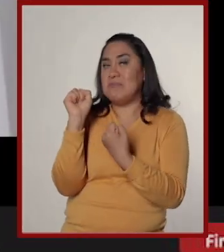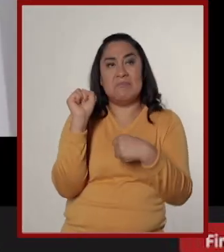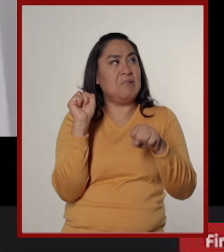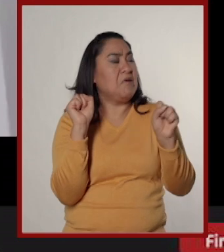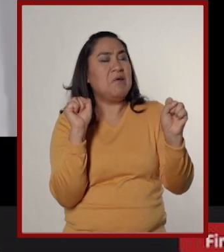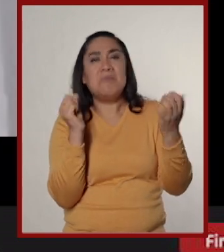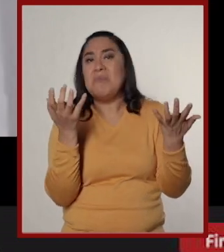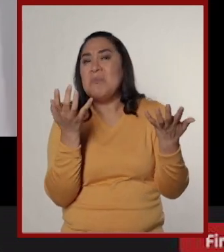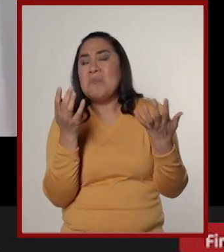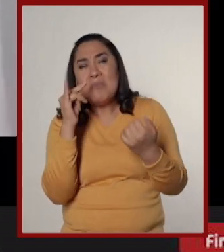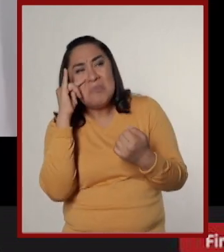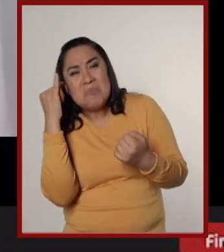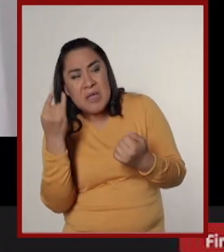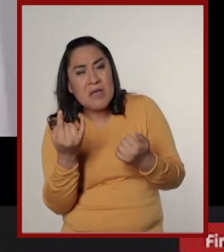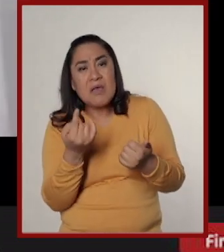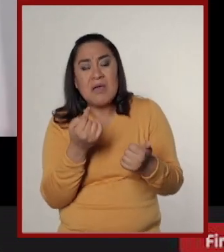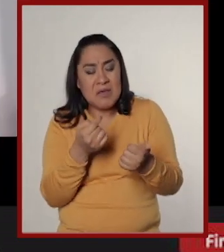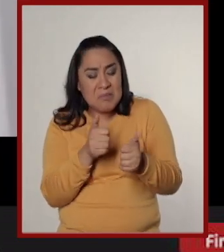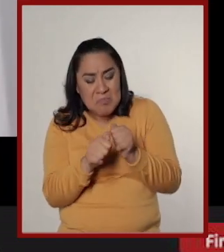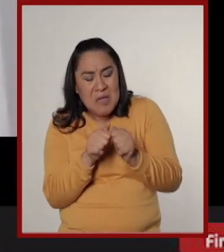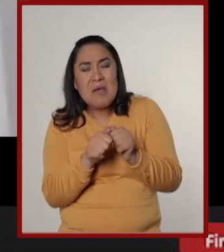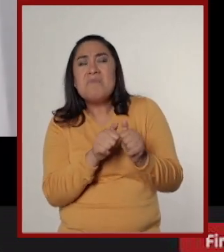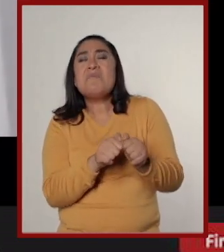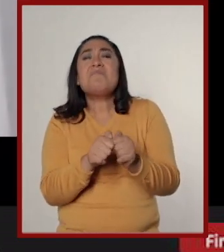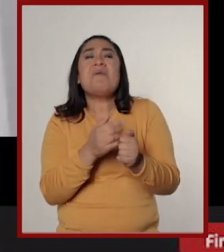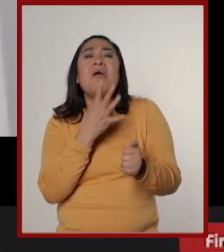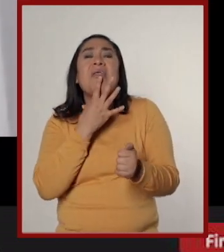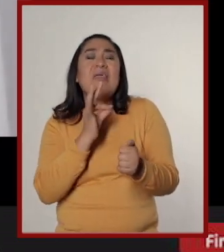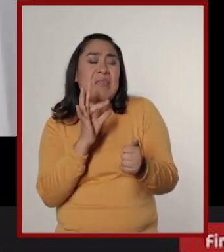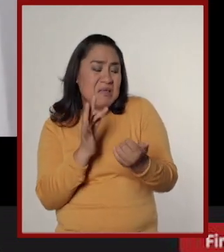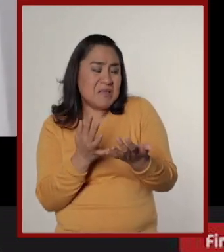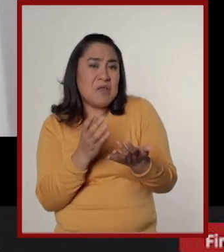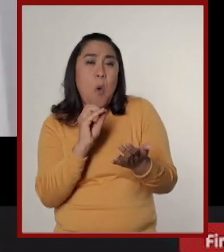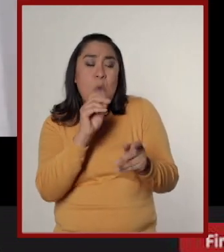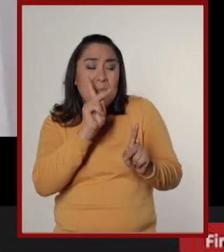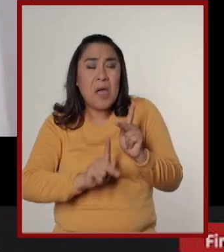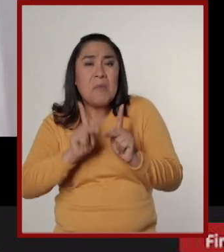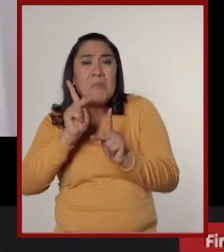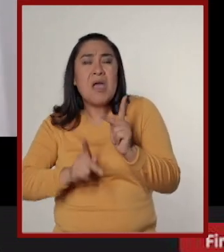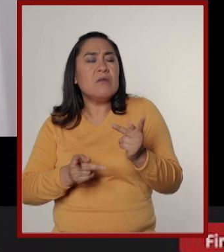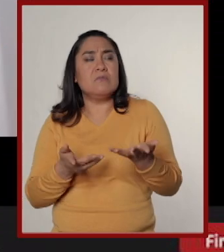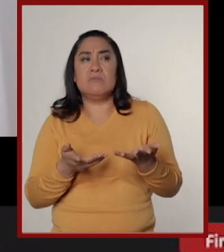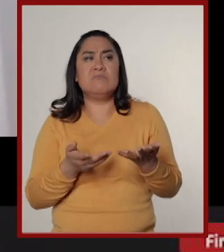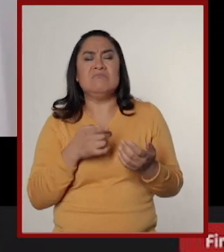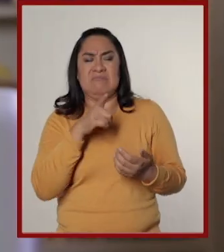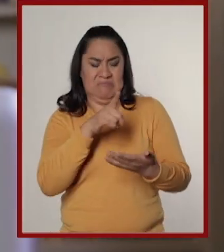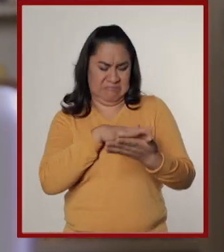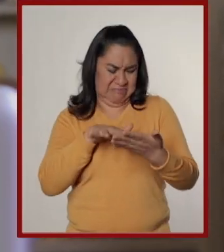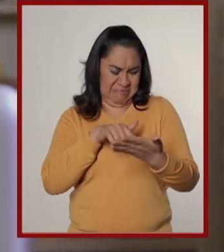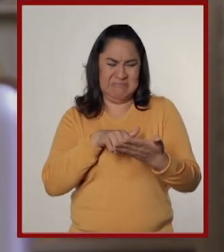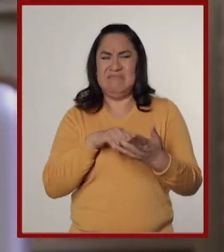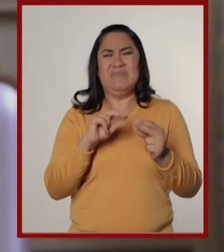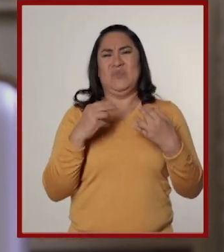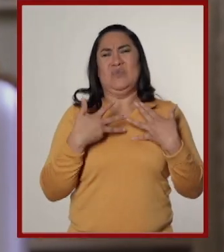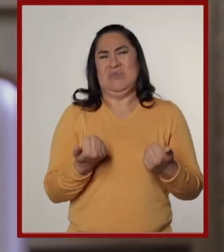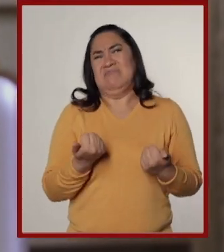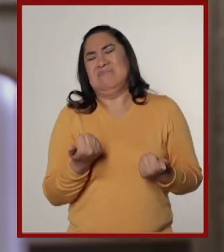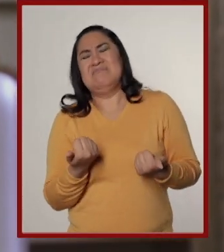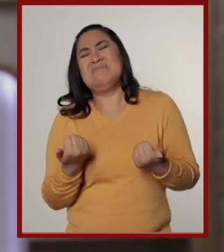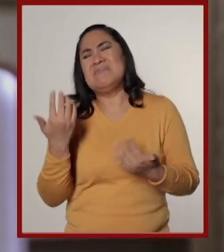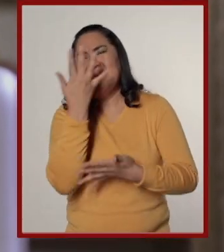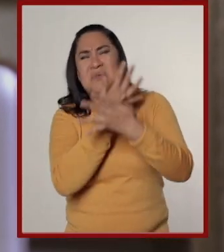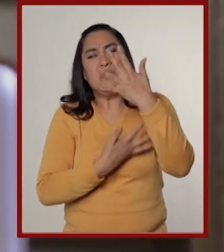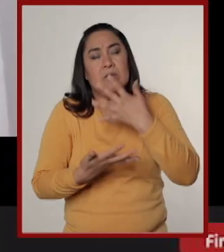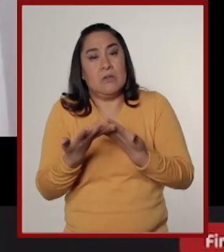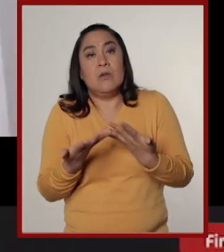no me está creyendo. Claro. Matías decía hace rato, hay que sentarse y estar cómodamente listos para negociar. Perfecto. Bueno, vamos con esta